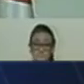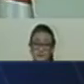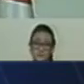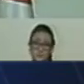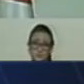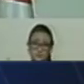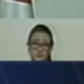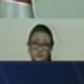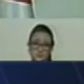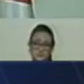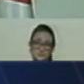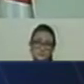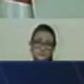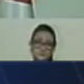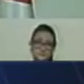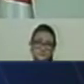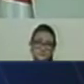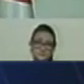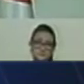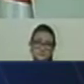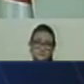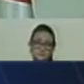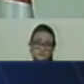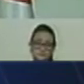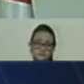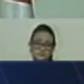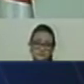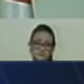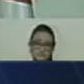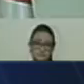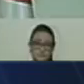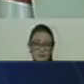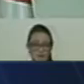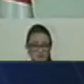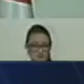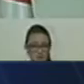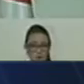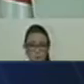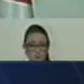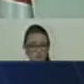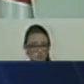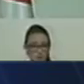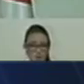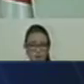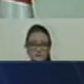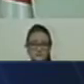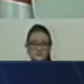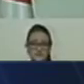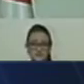20%, el empleo informal, sin garantía, sin protección social en 65%.